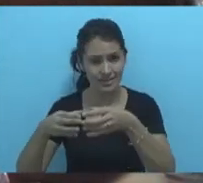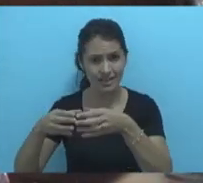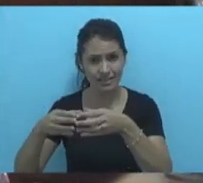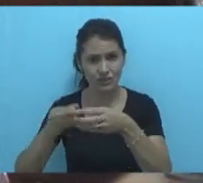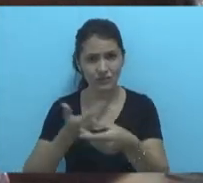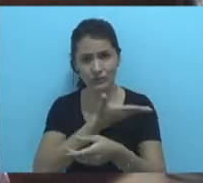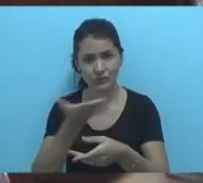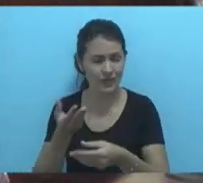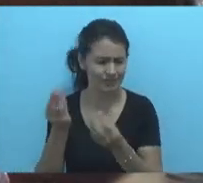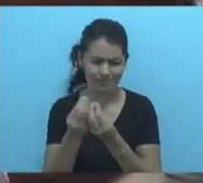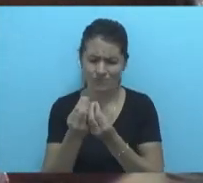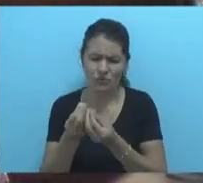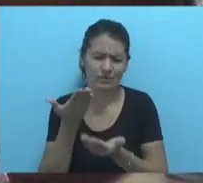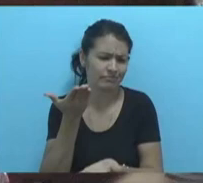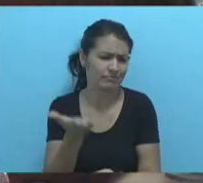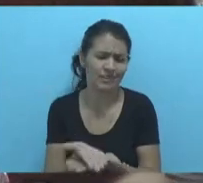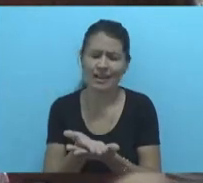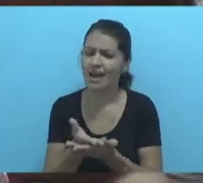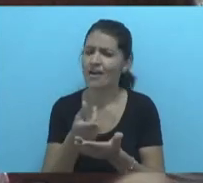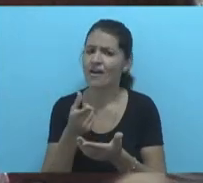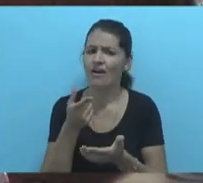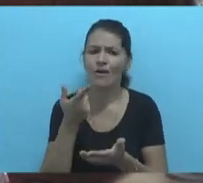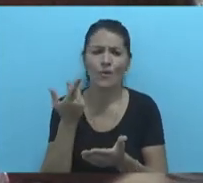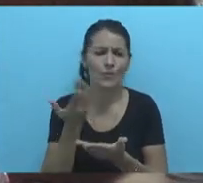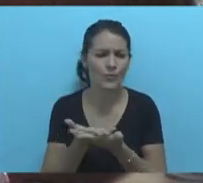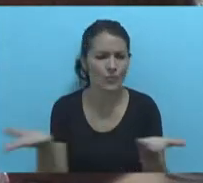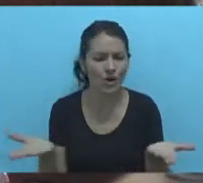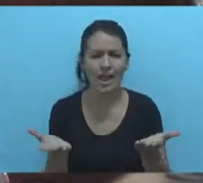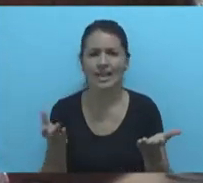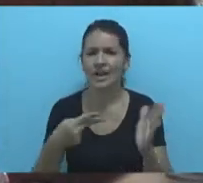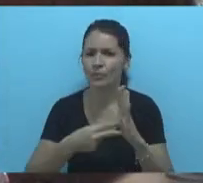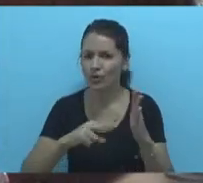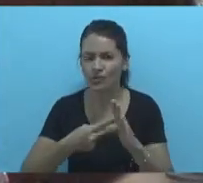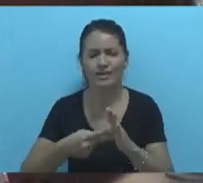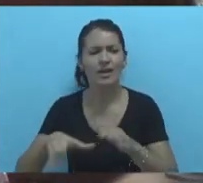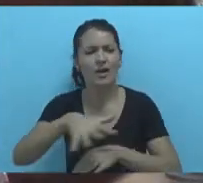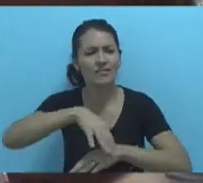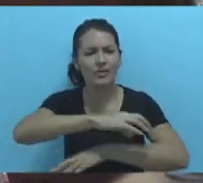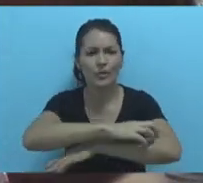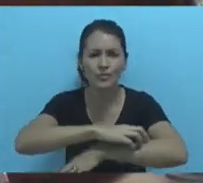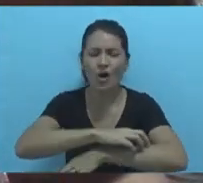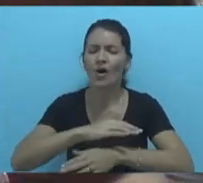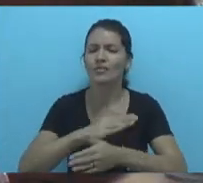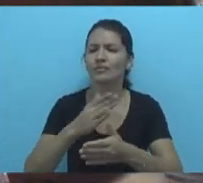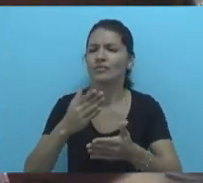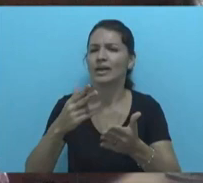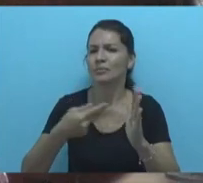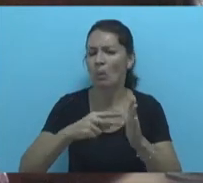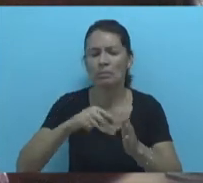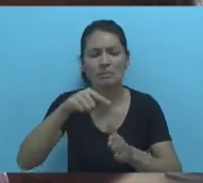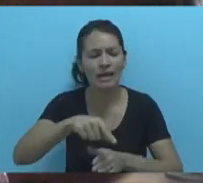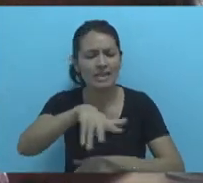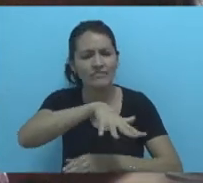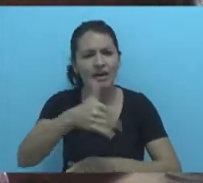en Argentina que ponen sobre la mesa un déficit histórico que tiene que ver con la posibilidad de acceder a un hábitat digno y a una vivienda digna,